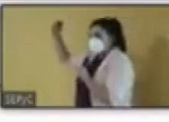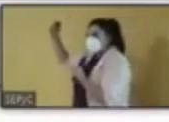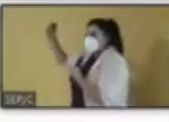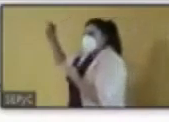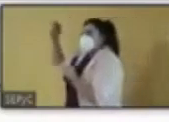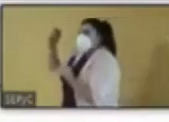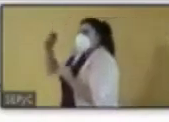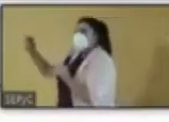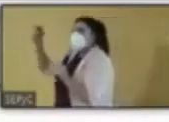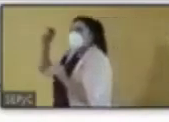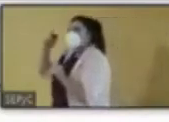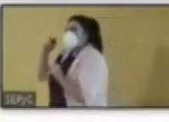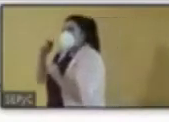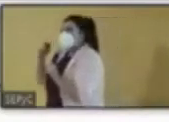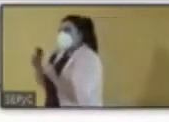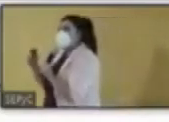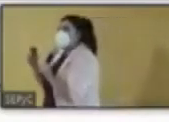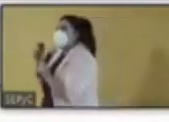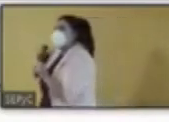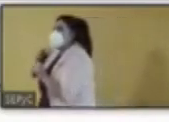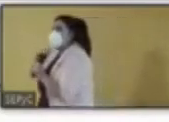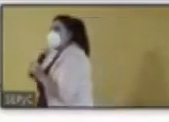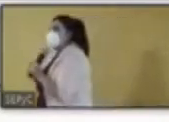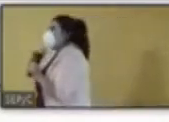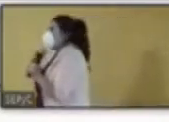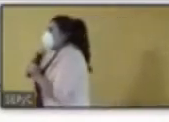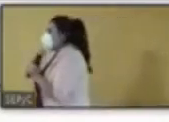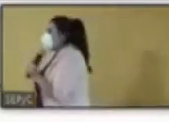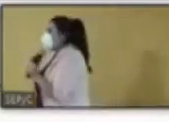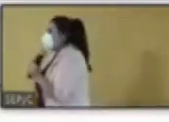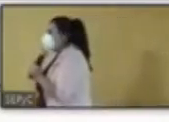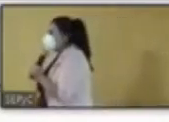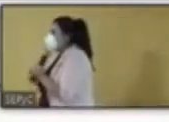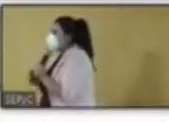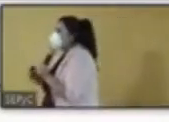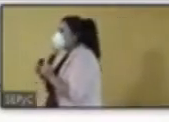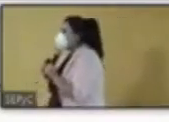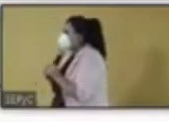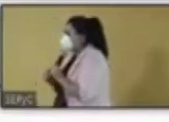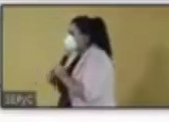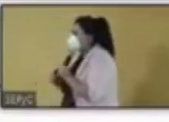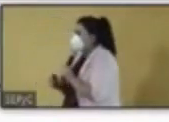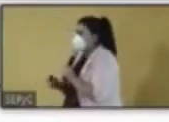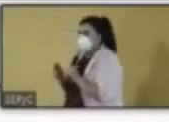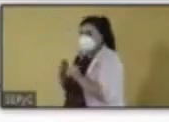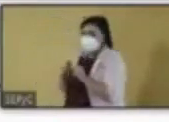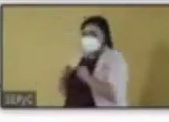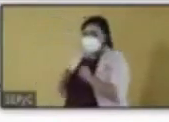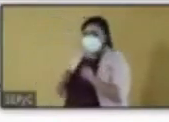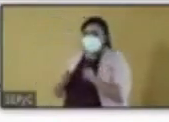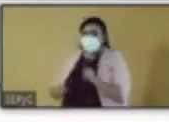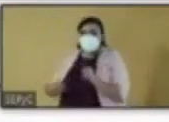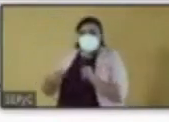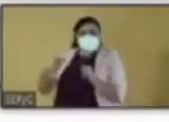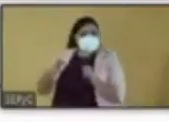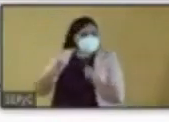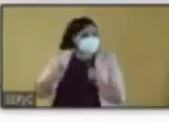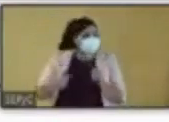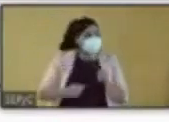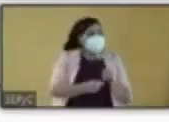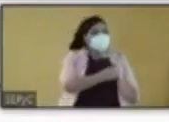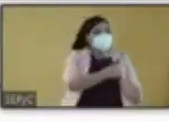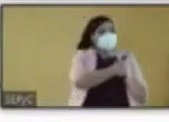superior que fue la que consideramos para determinar la modalidad de la declaración que presentaba. Es decir,